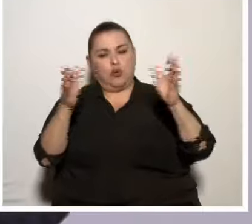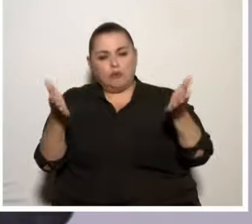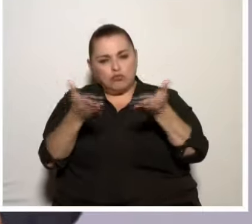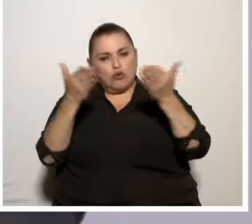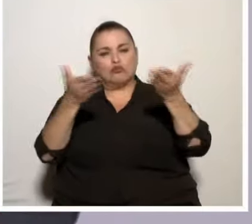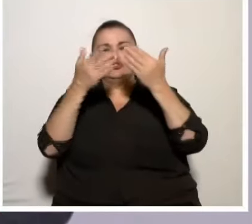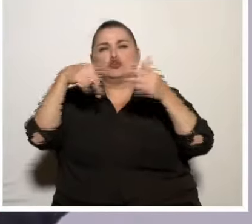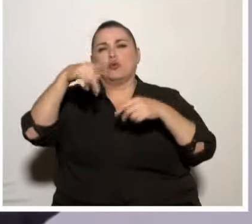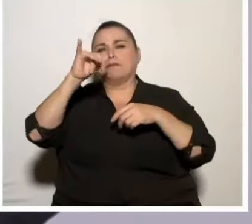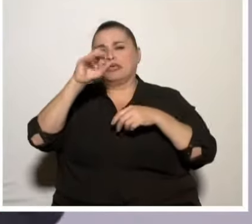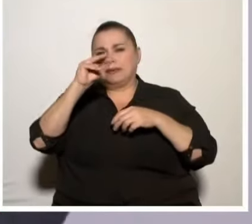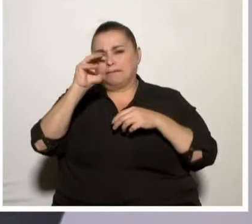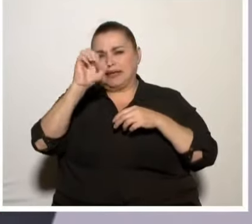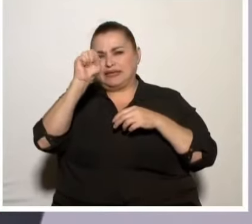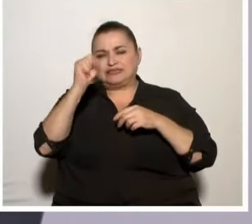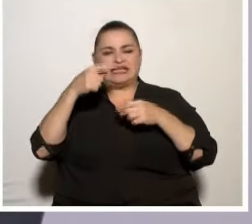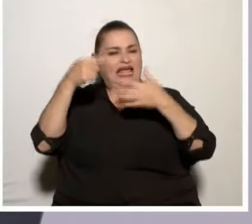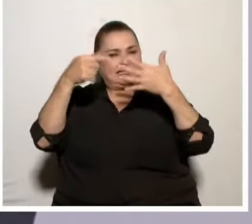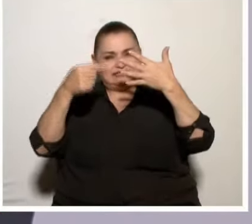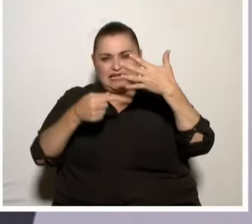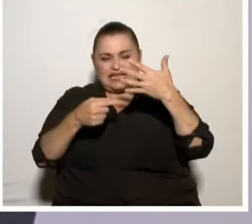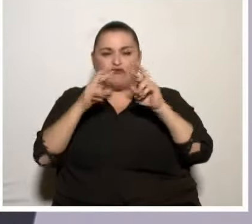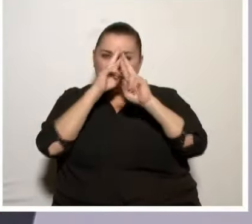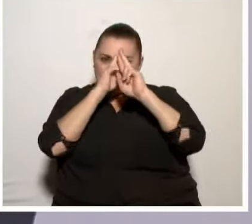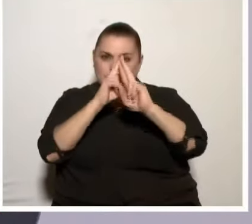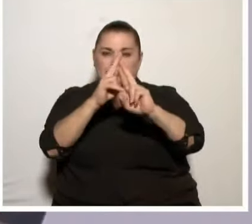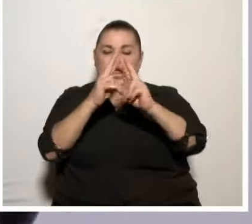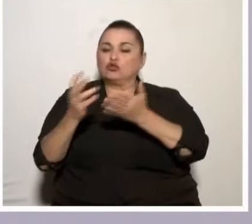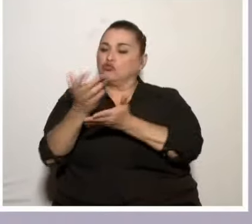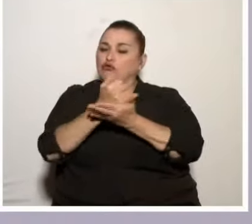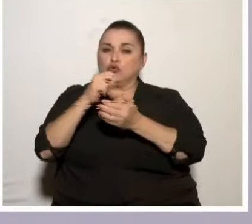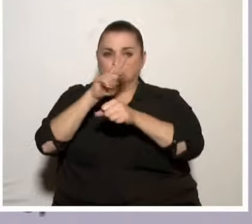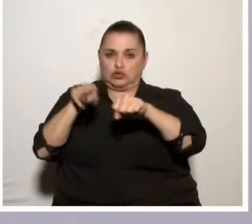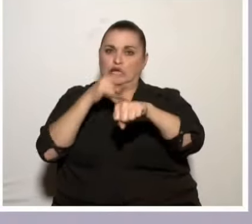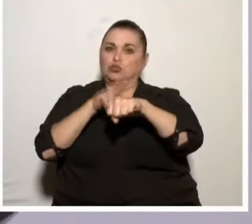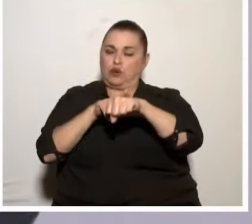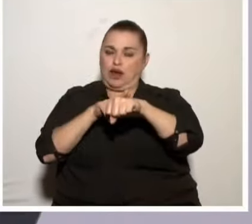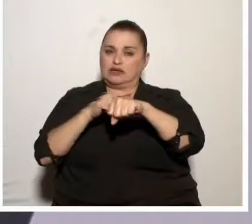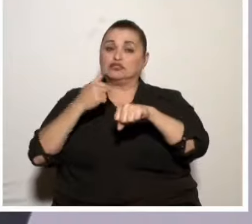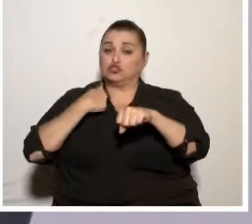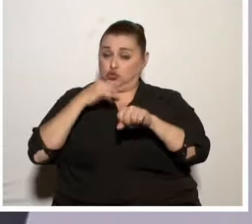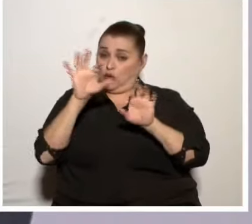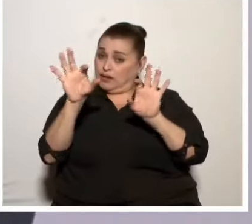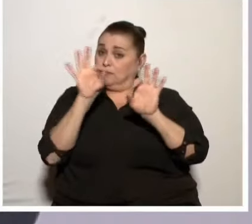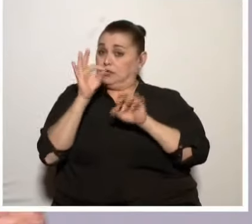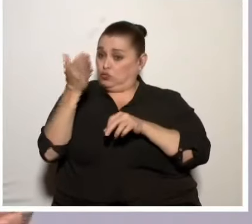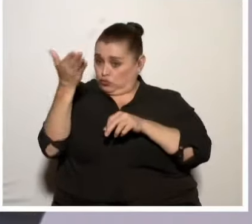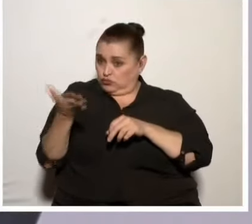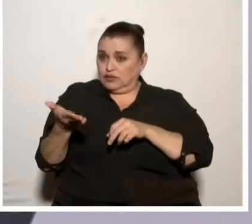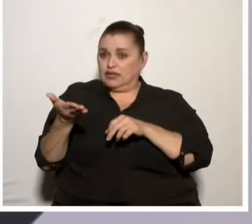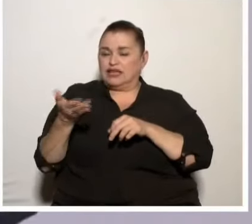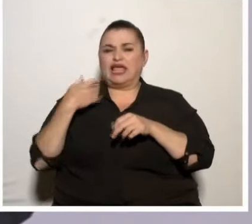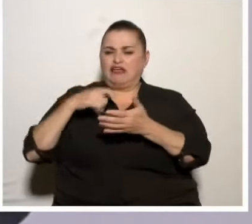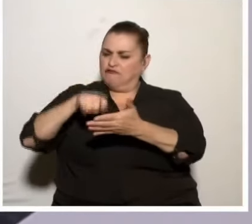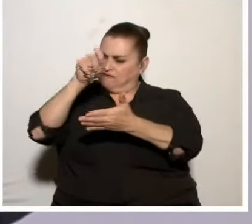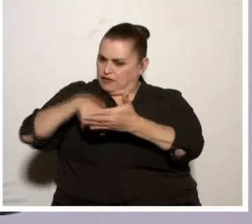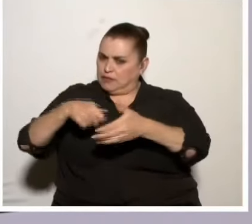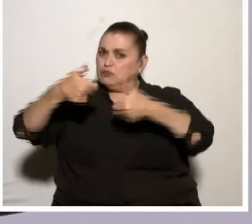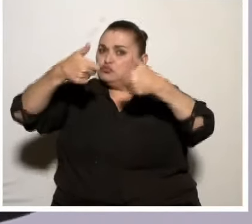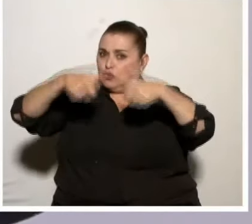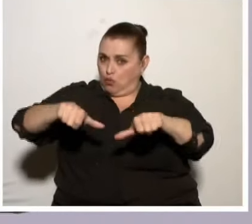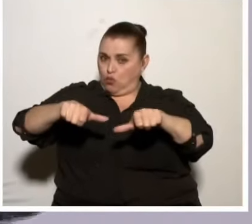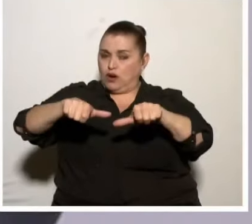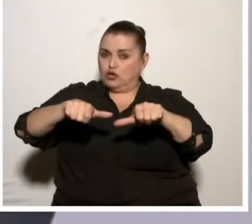promoción de pymes, etcétera, pero respetando nuestros recursos naturales. Yo le invito para que firmemos un